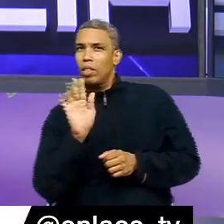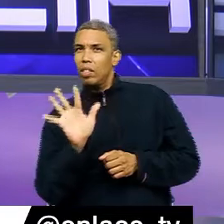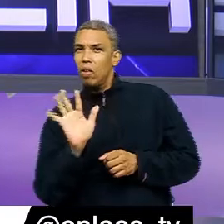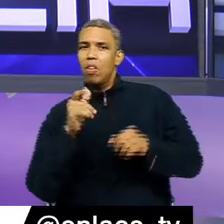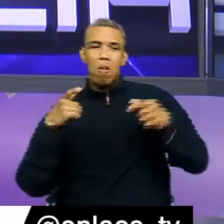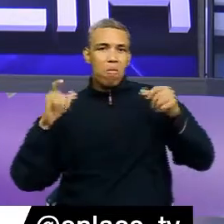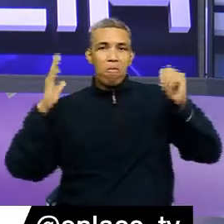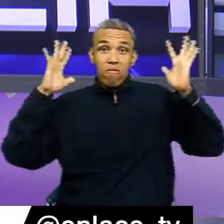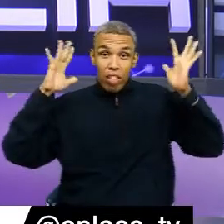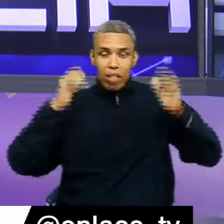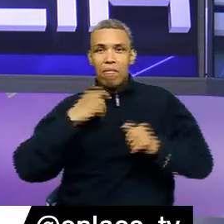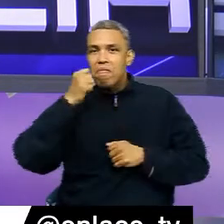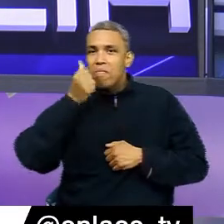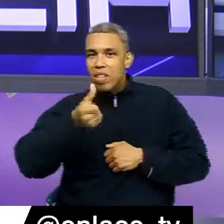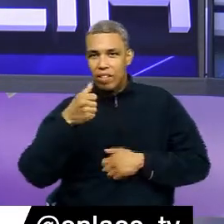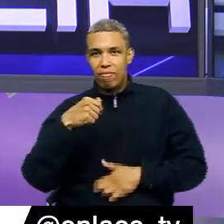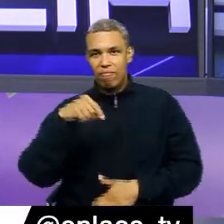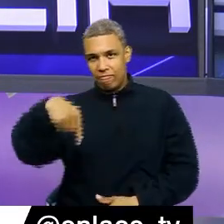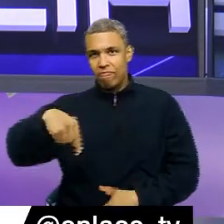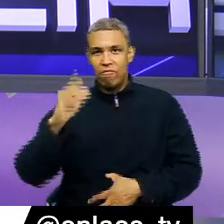se realizarán a partir de mañana en Barranca Bermeja.